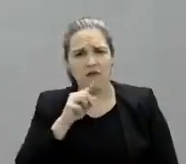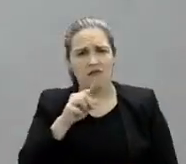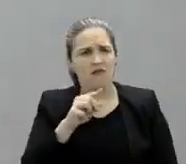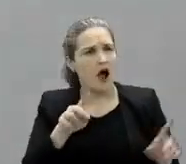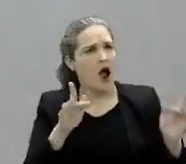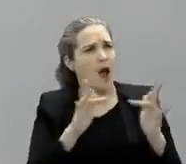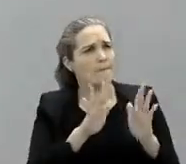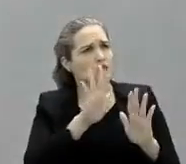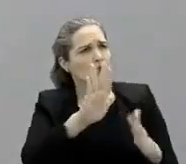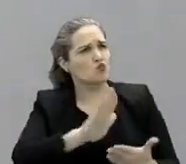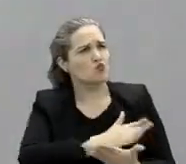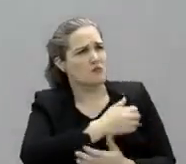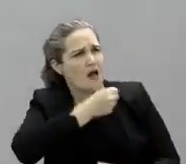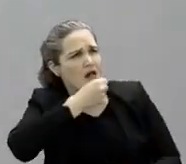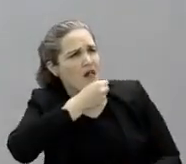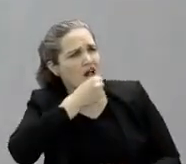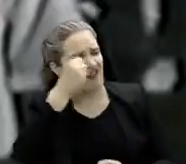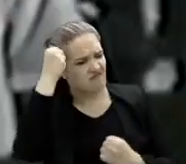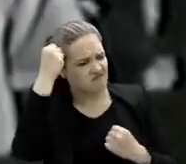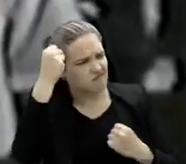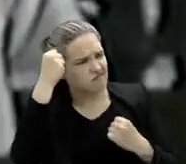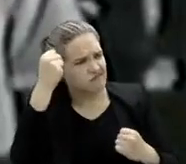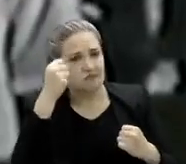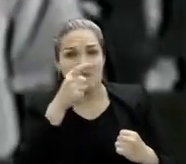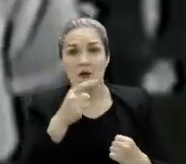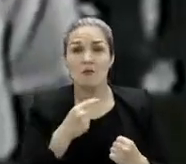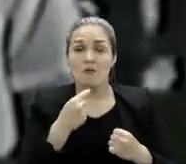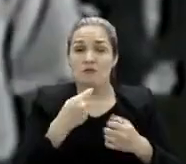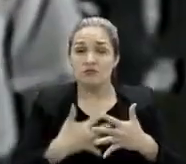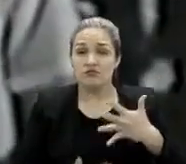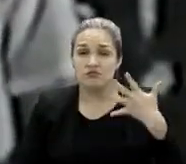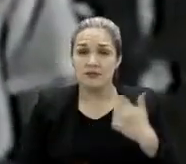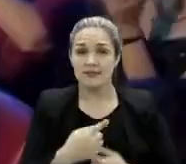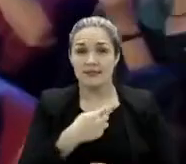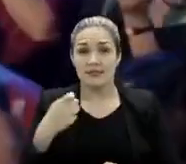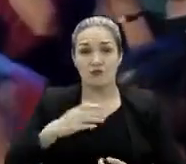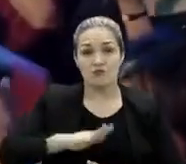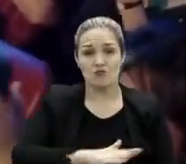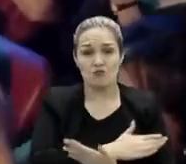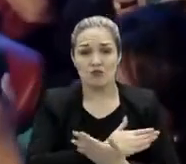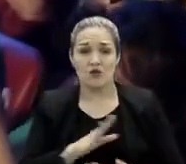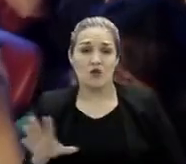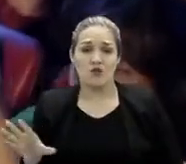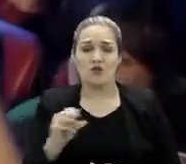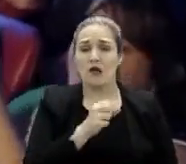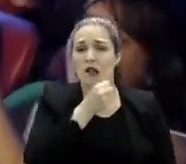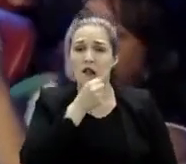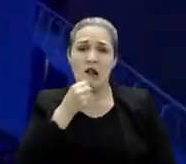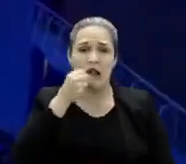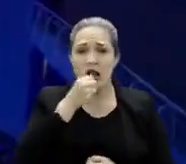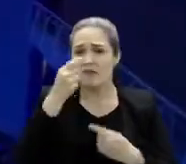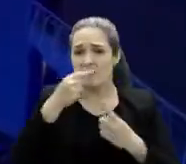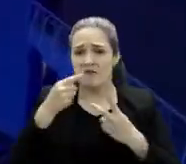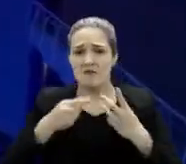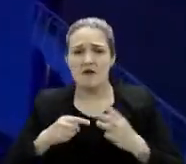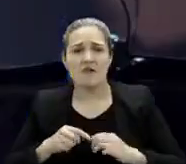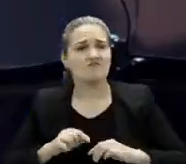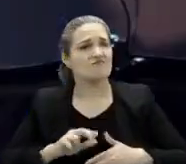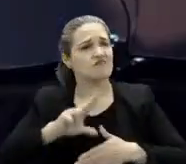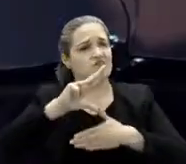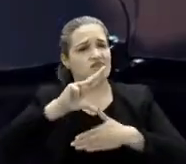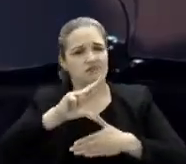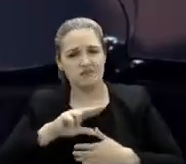protesta. Compuso más de 100 canciones, muchas de ellas himnos que se cantaron y se cantan a gritos por el